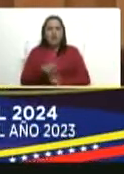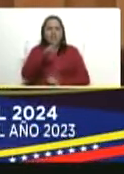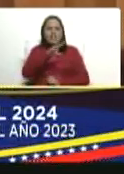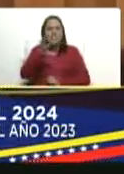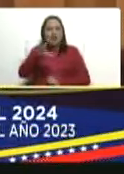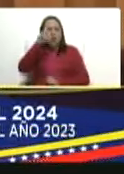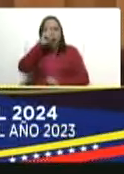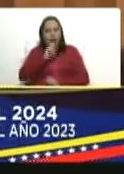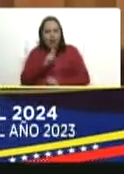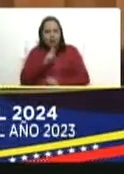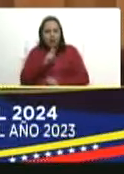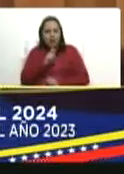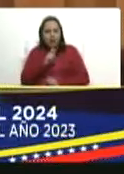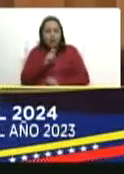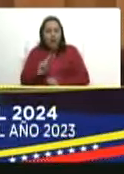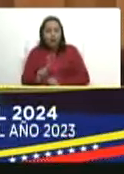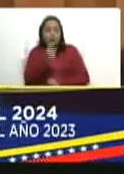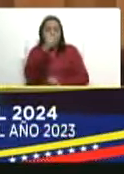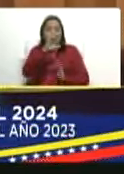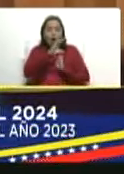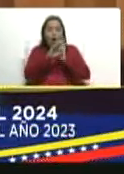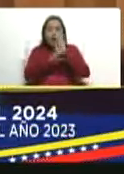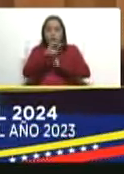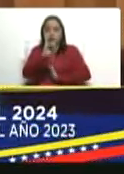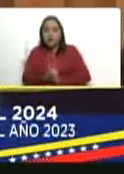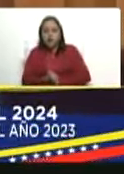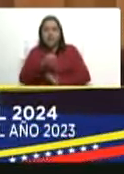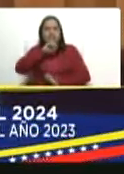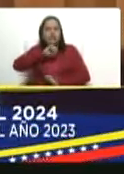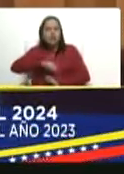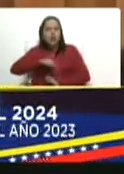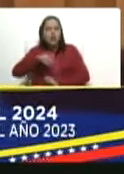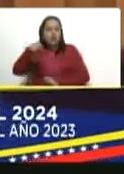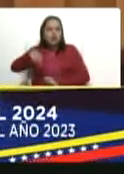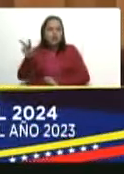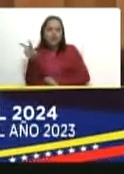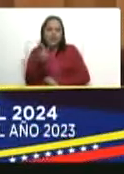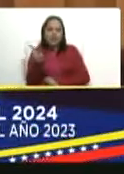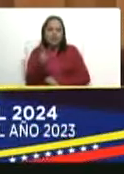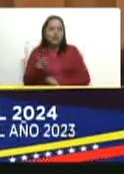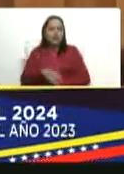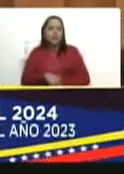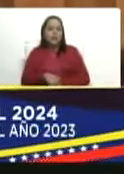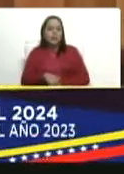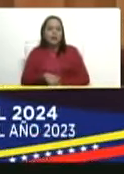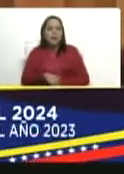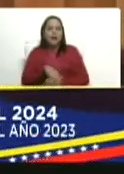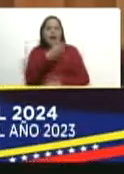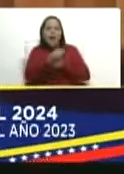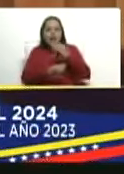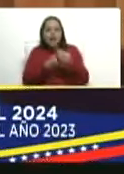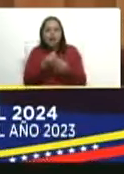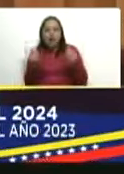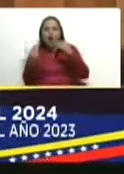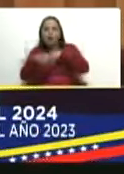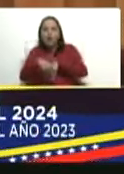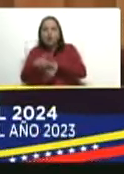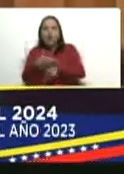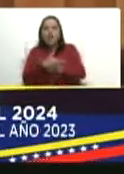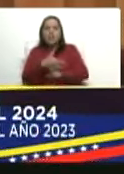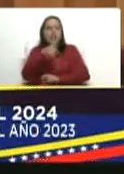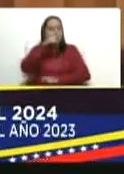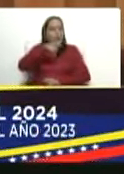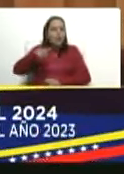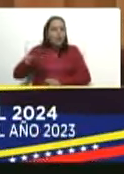25 años, es la primera constitución de la historia de Venezuela que se hizo en consulta pública, de